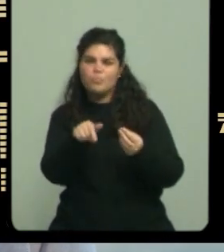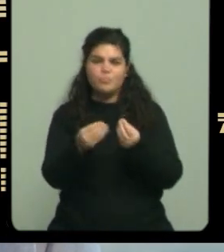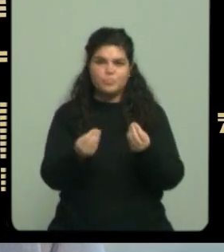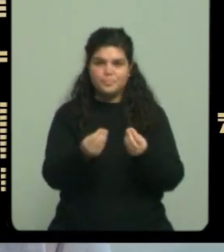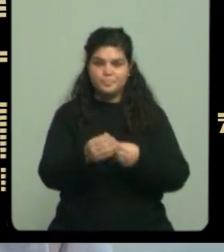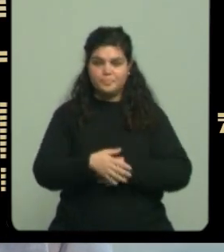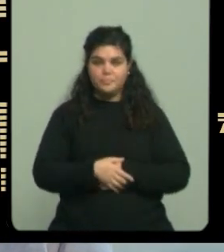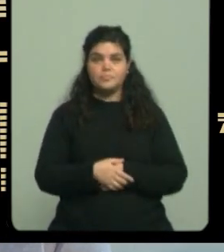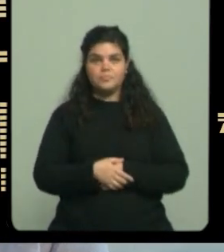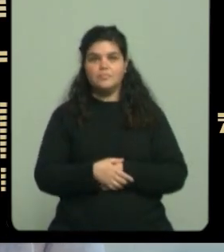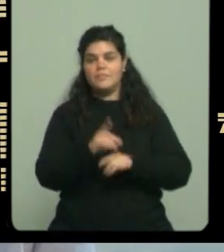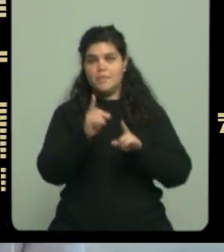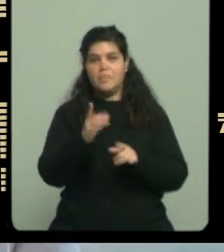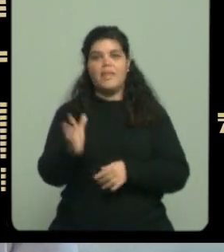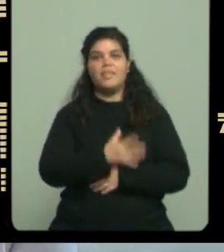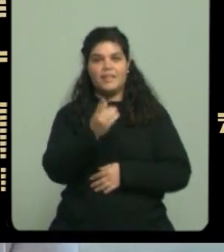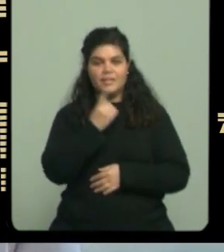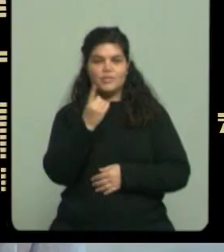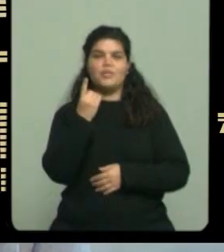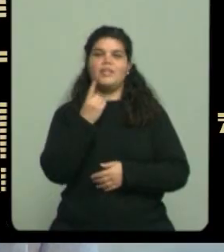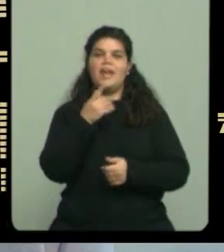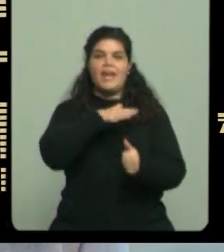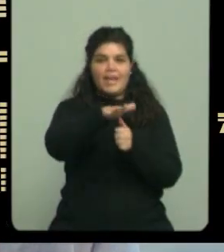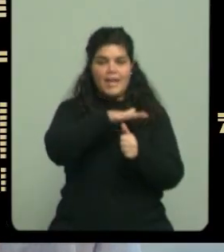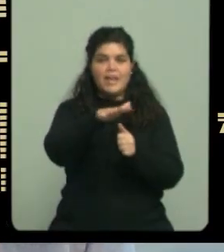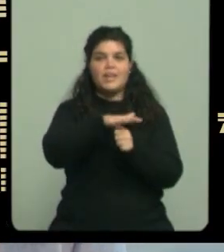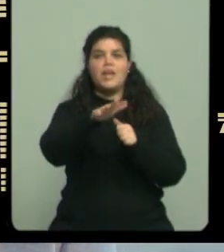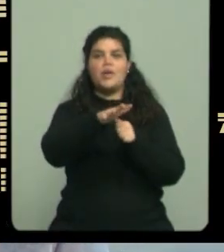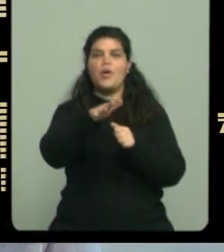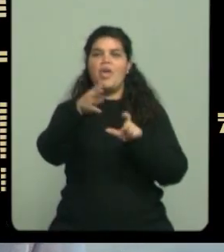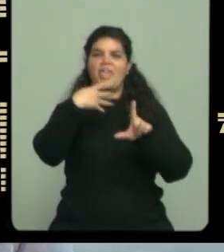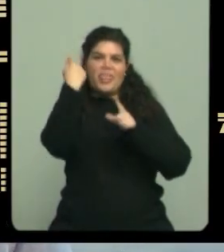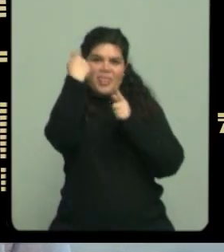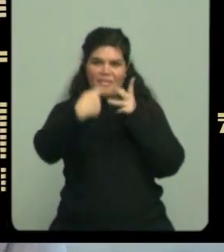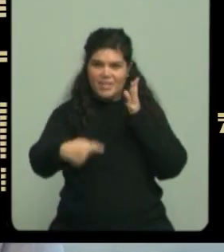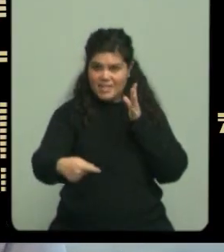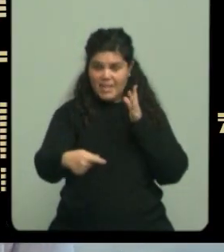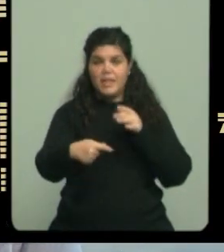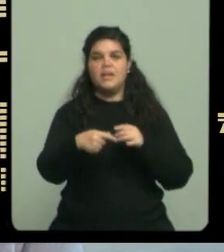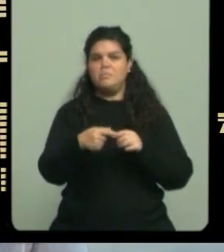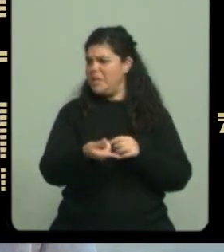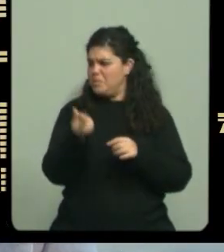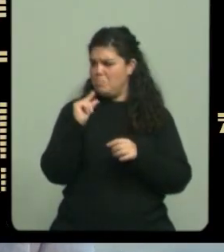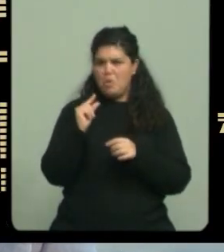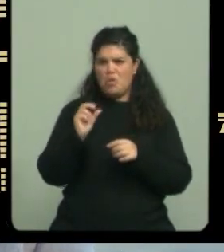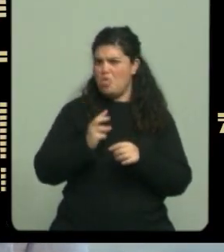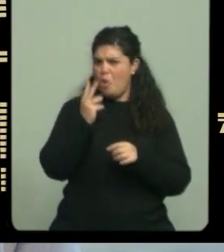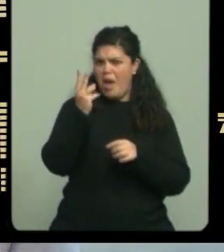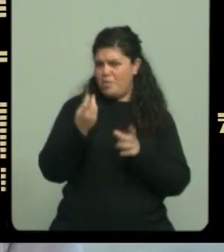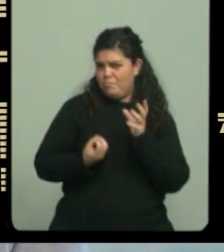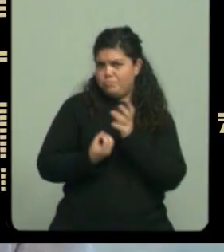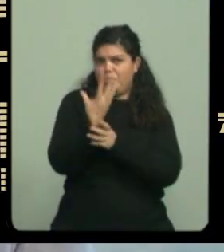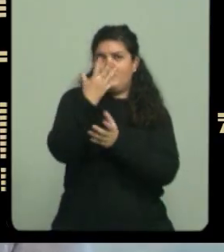¿no? Bien, la Dirección de Género y Diversidad se crea hace muy poquito, hace aproximadamente 2